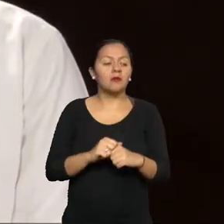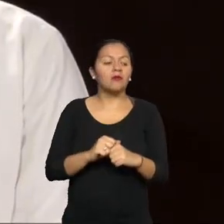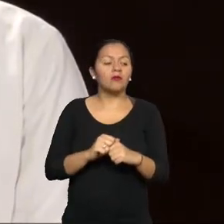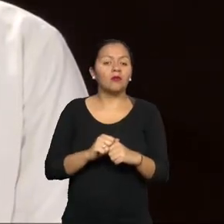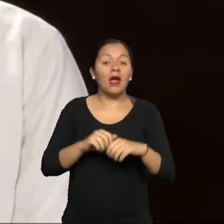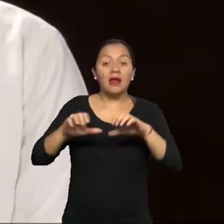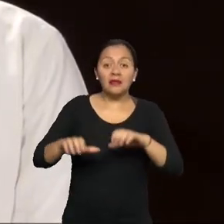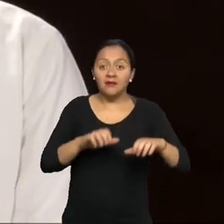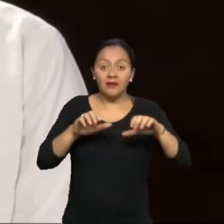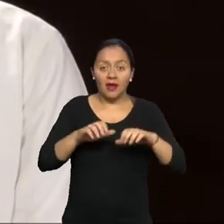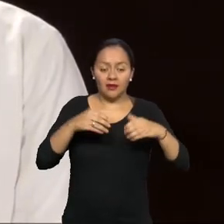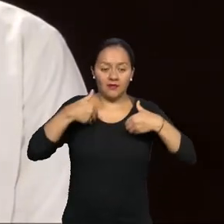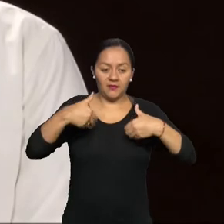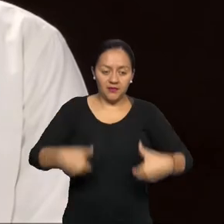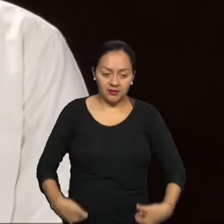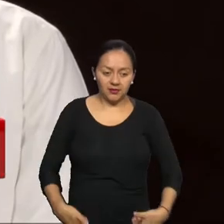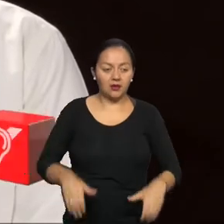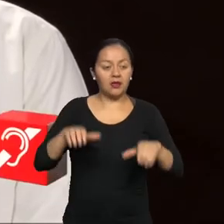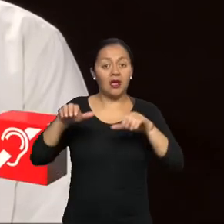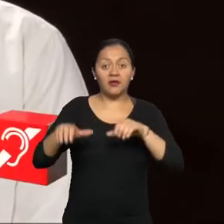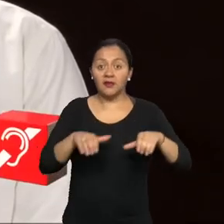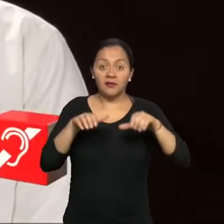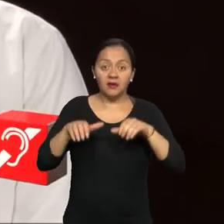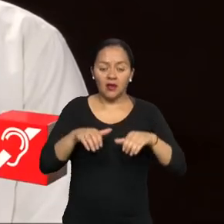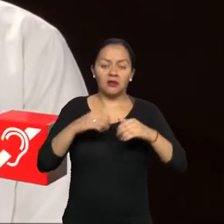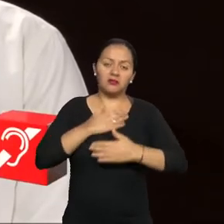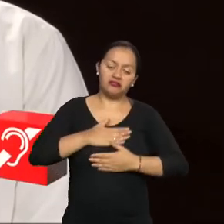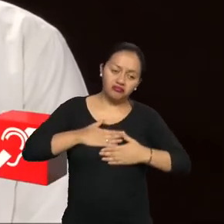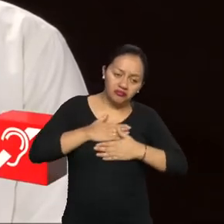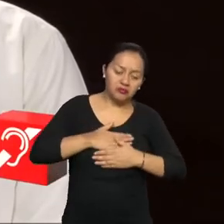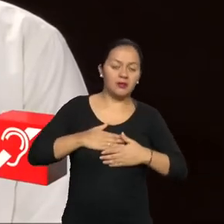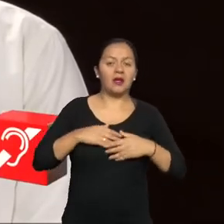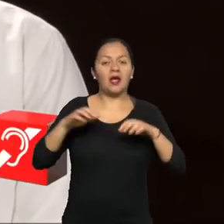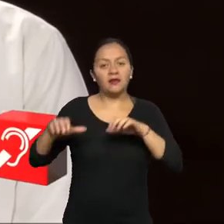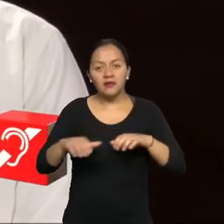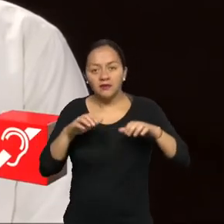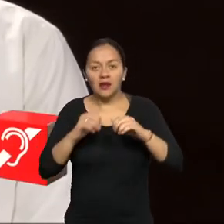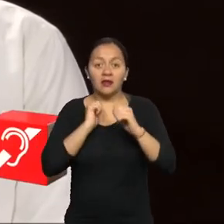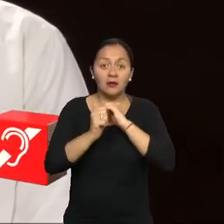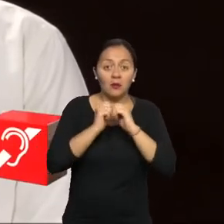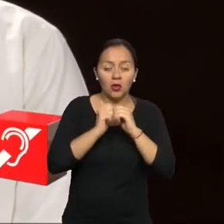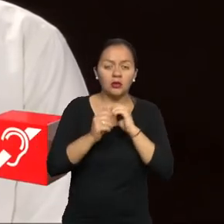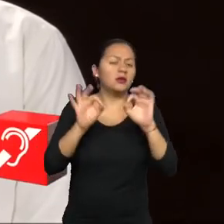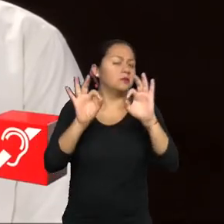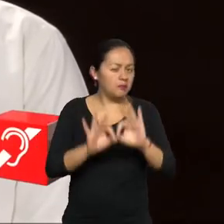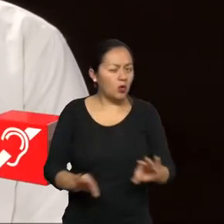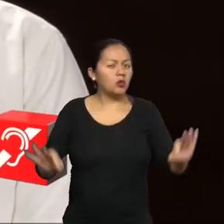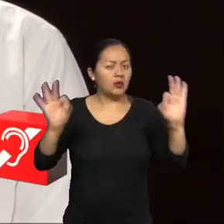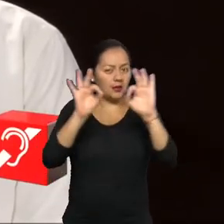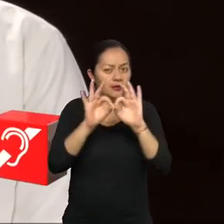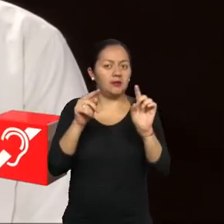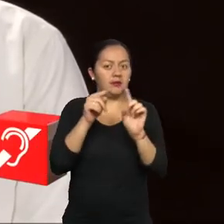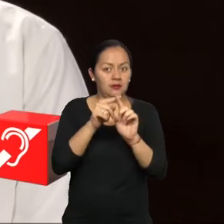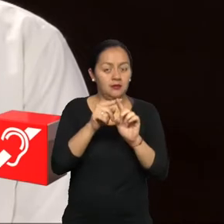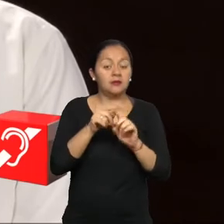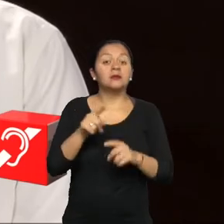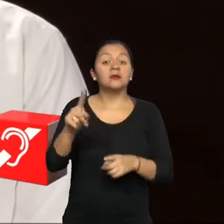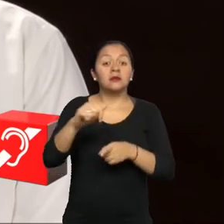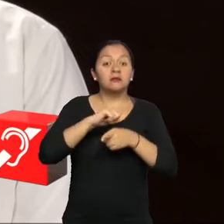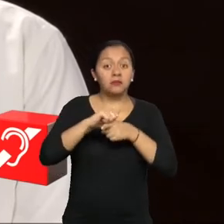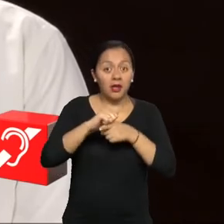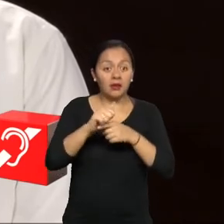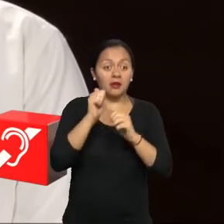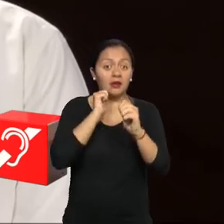recreativa, la actividad deportiva y la del ocio son muy importantes para el ser humano. Y estas prácticas deportivas competitivas